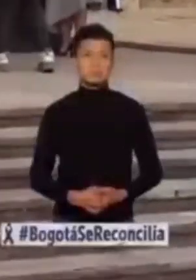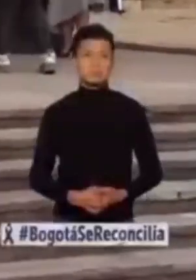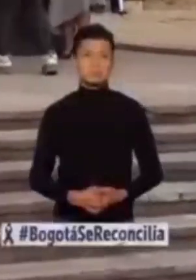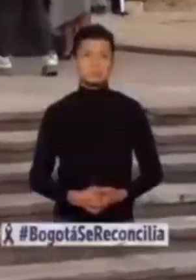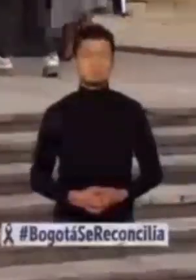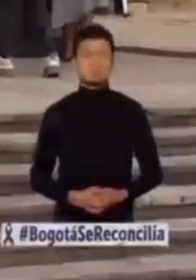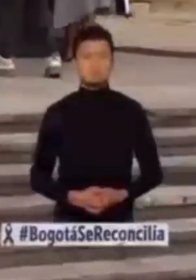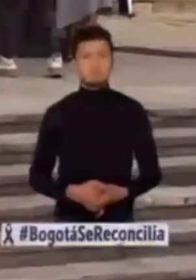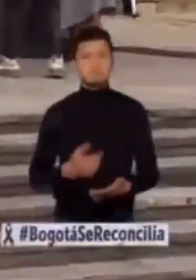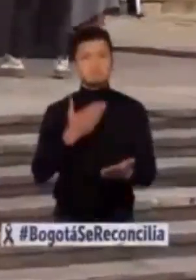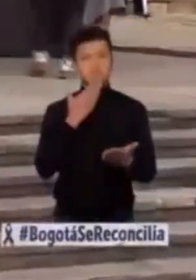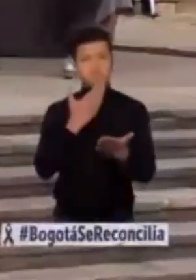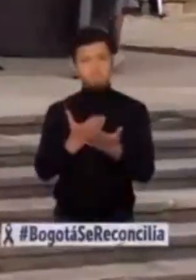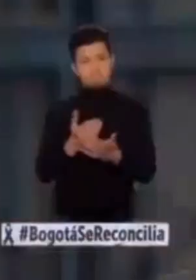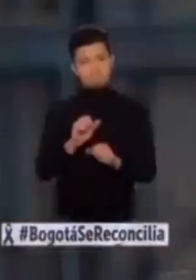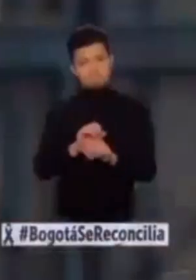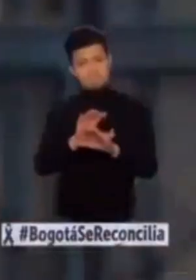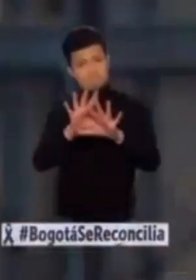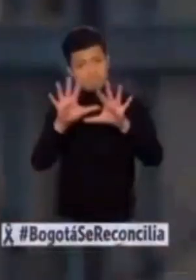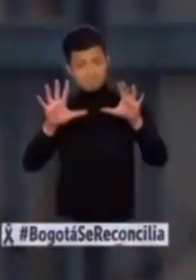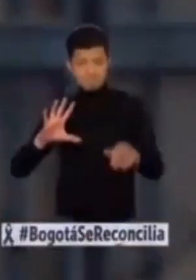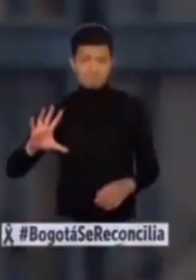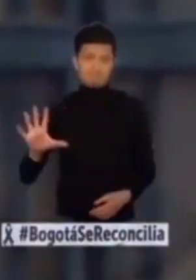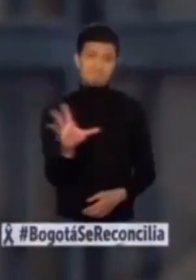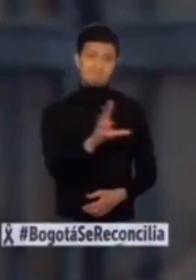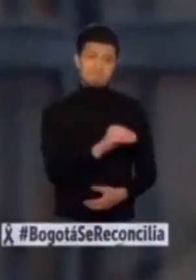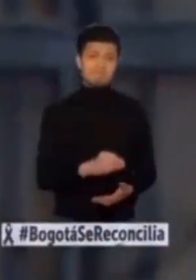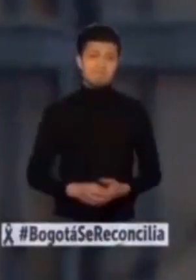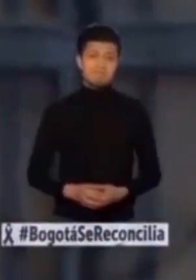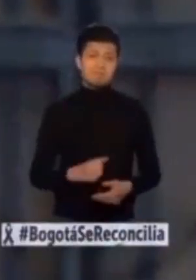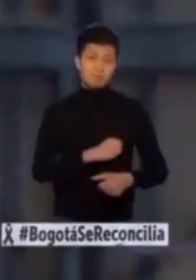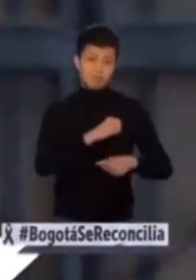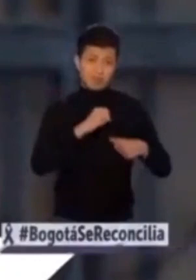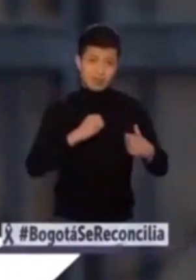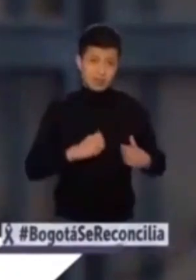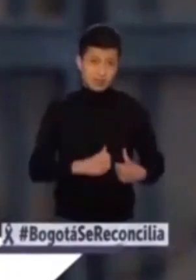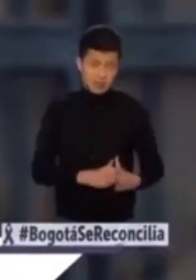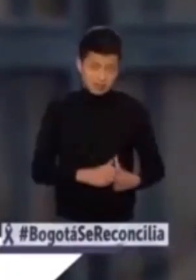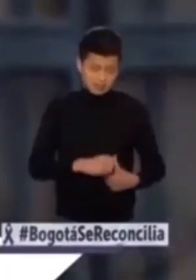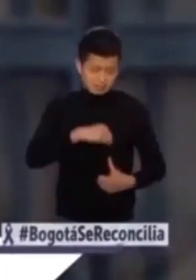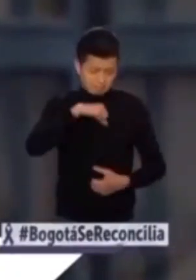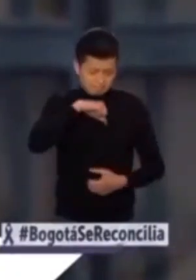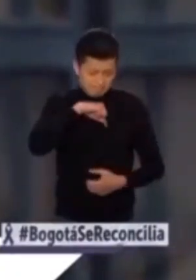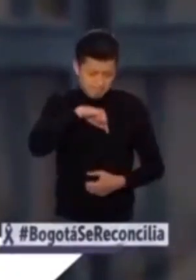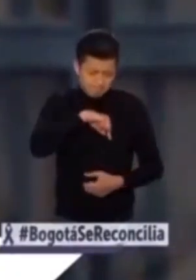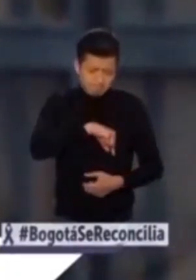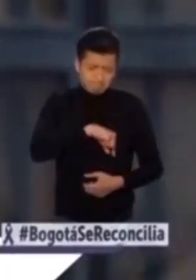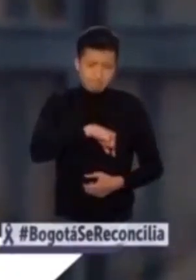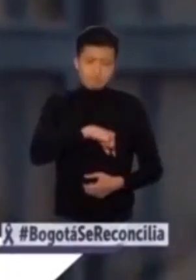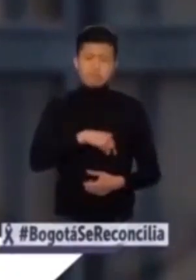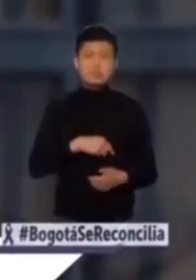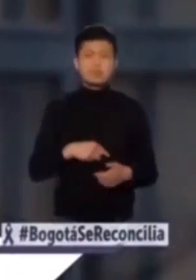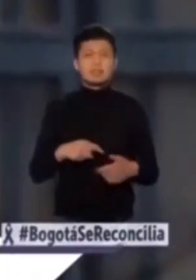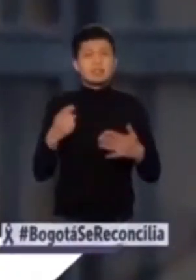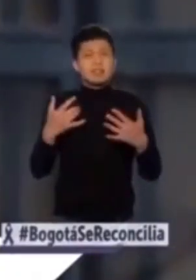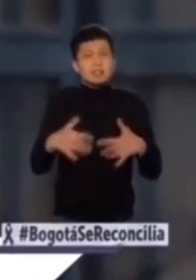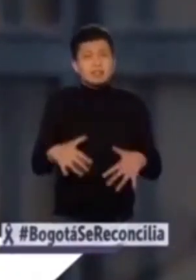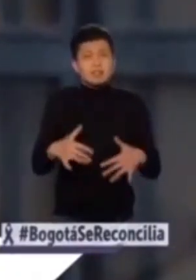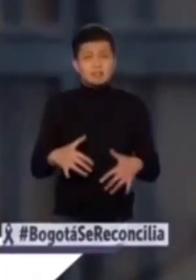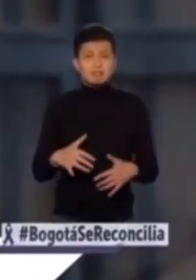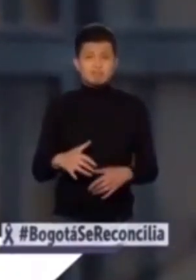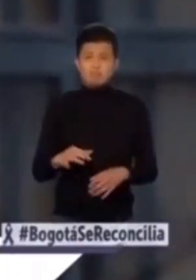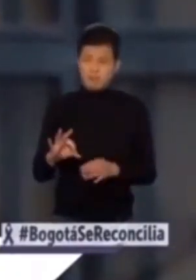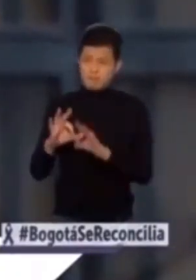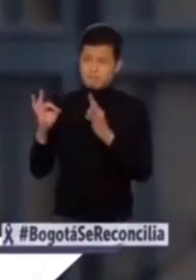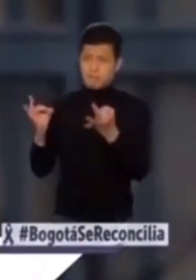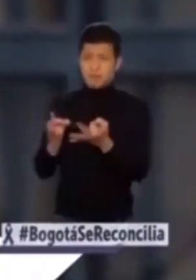Muy buenos días para todos. Desde lo profundo de mi corazón les doy y les mando muchas fuerzas a cada